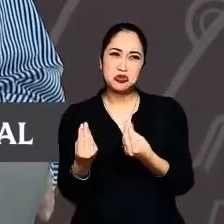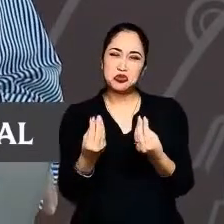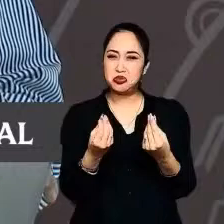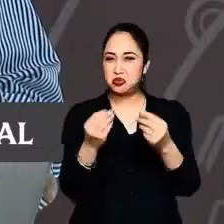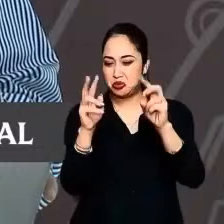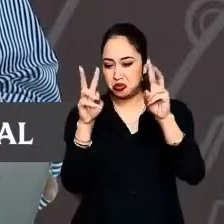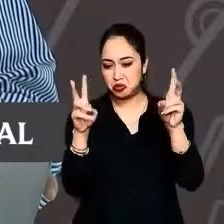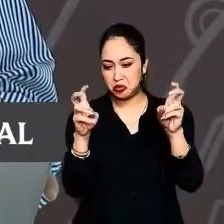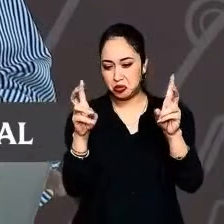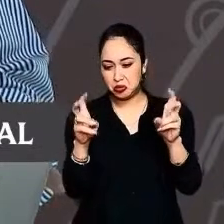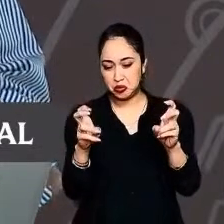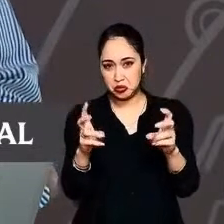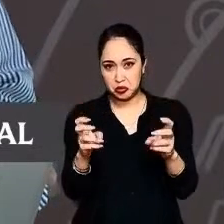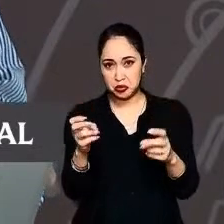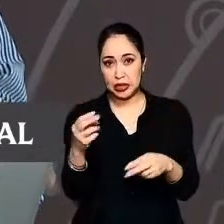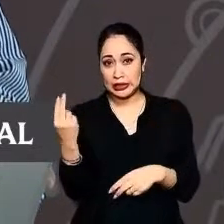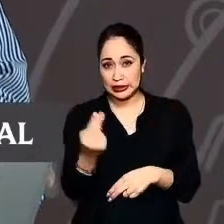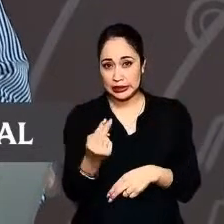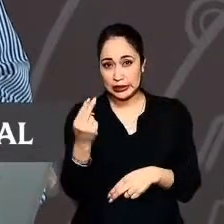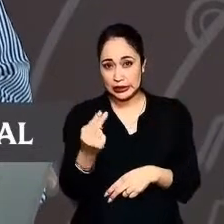que darle seguimiento puntual.